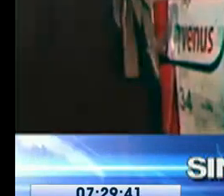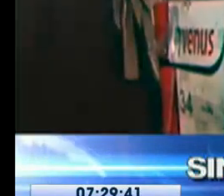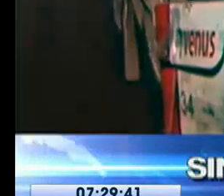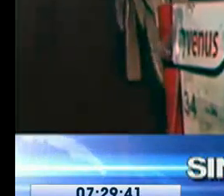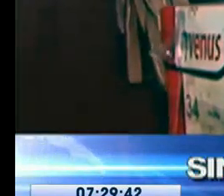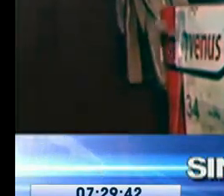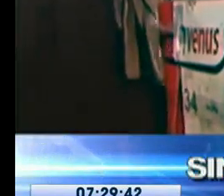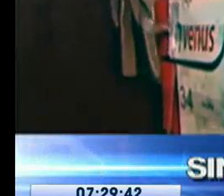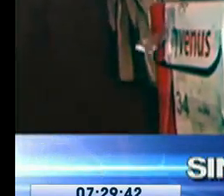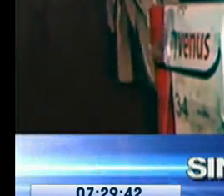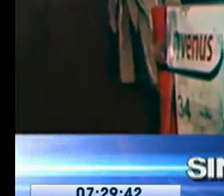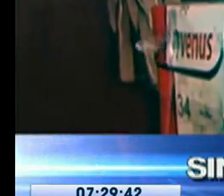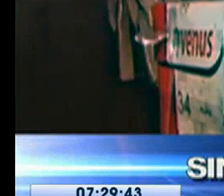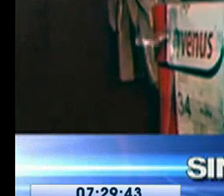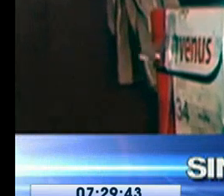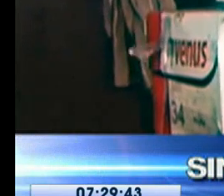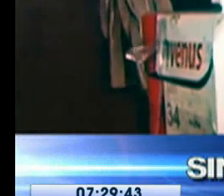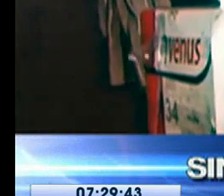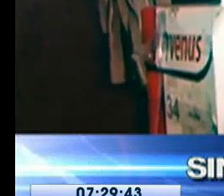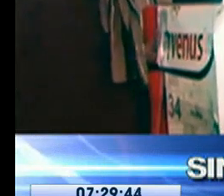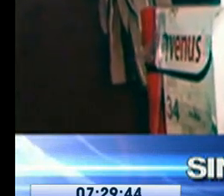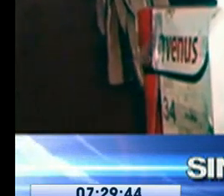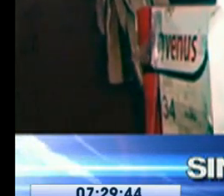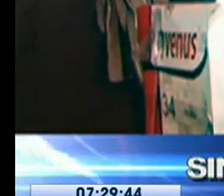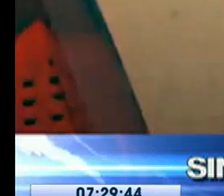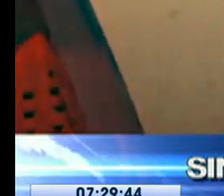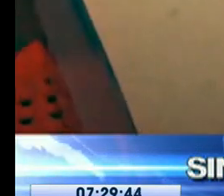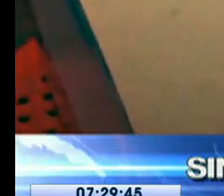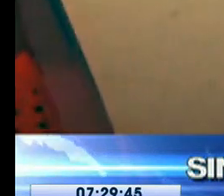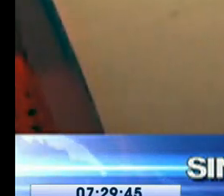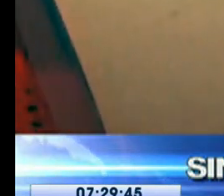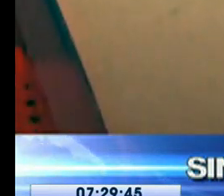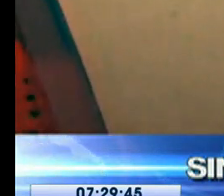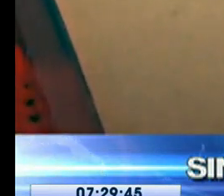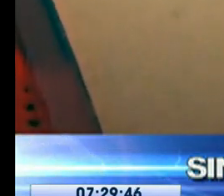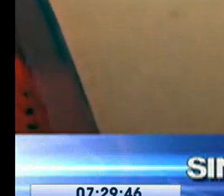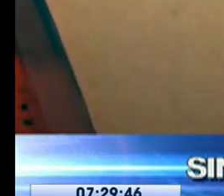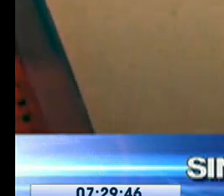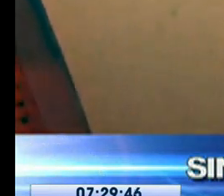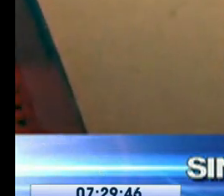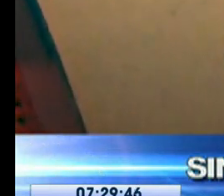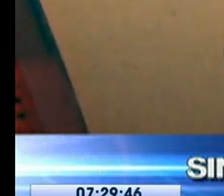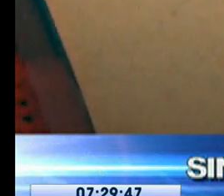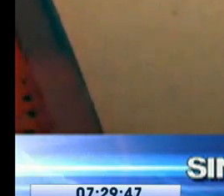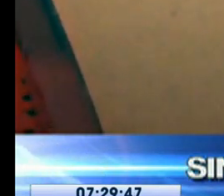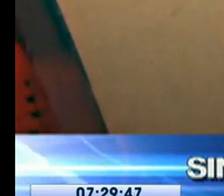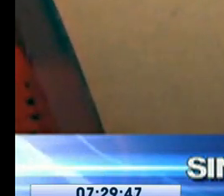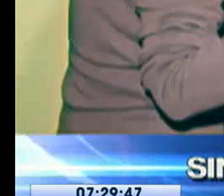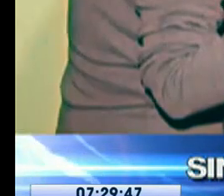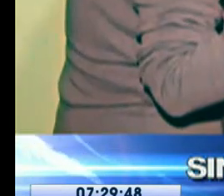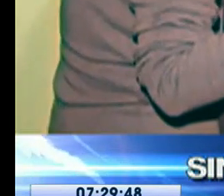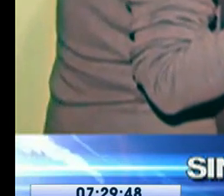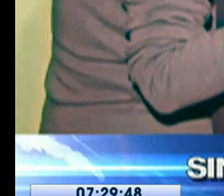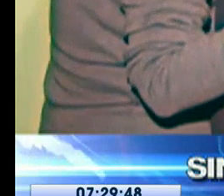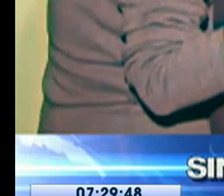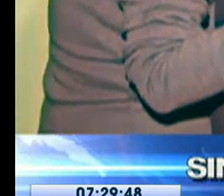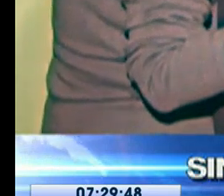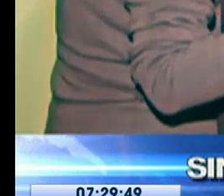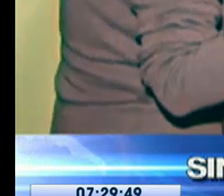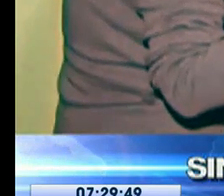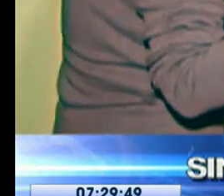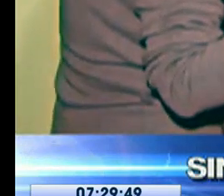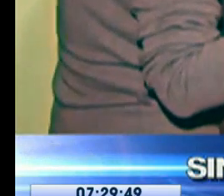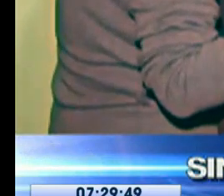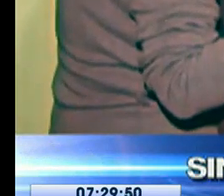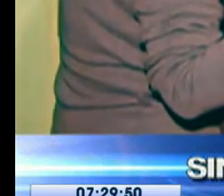Más adelante en la noticia en la comunidad. Familia pide ayuda para sepultar a uno de sus integrantes que falleció